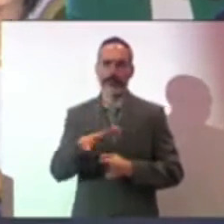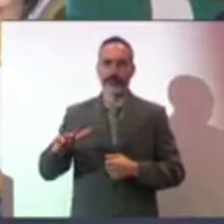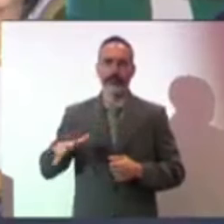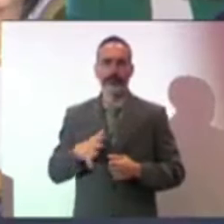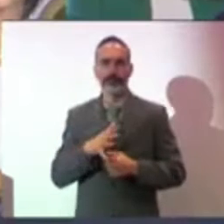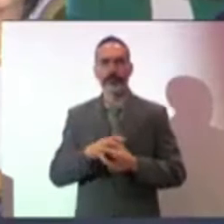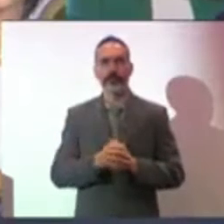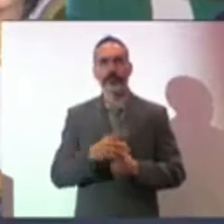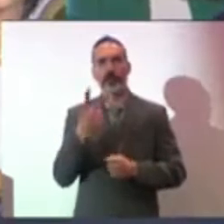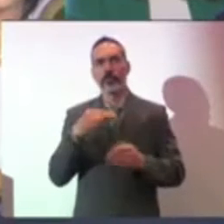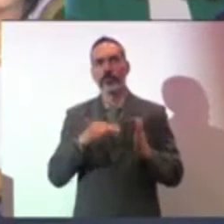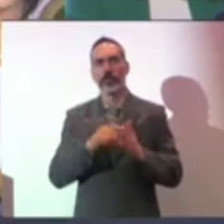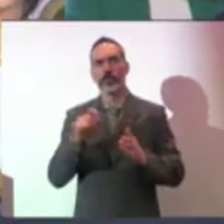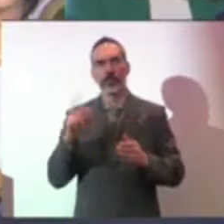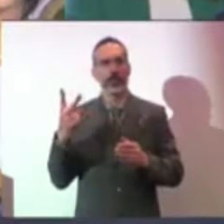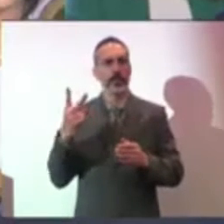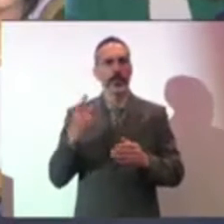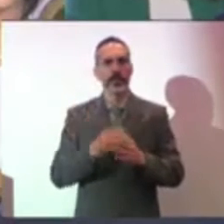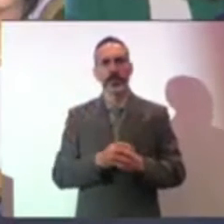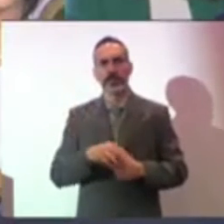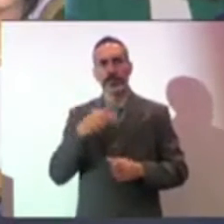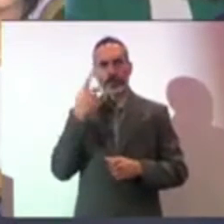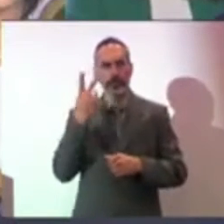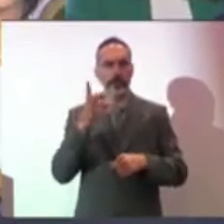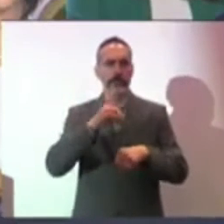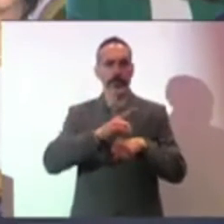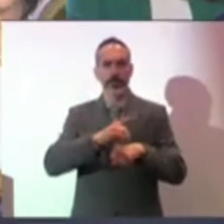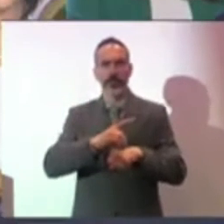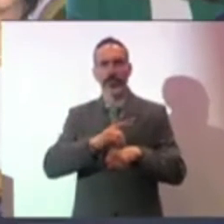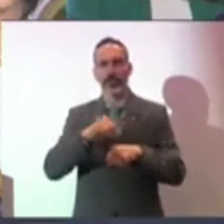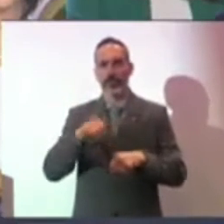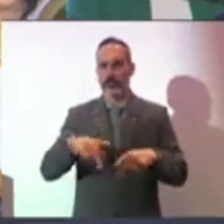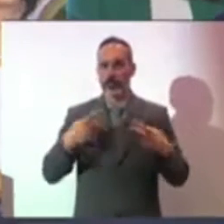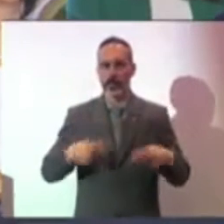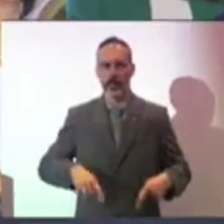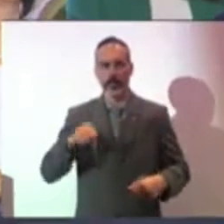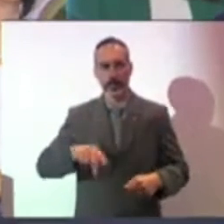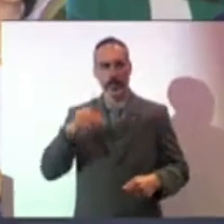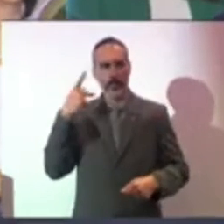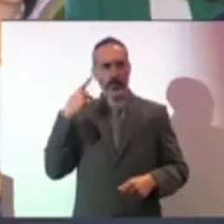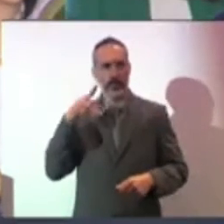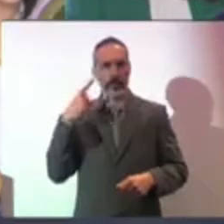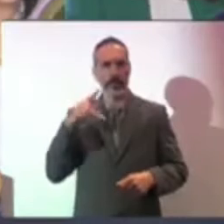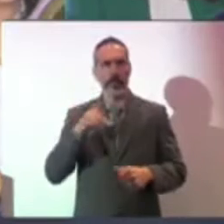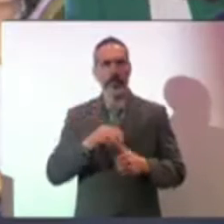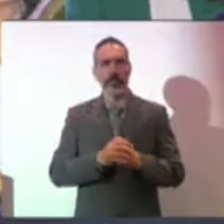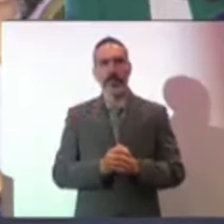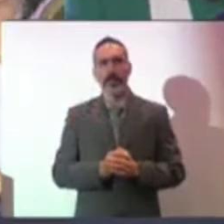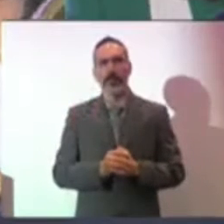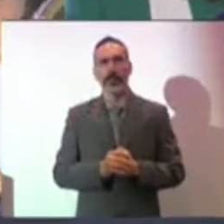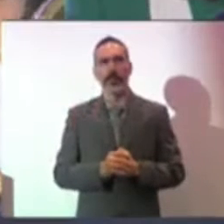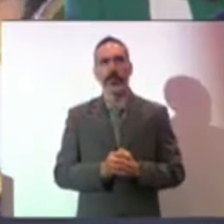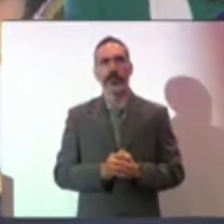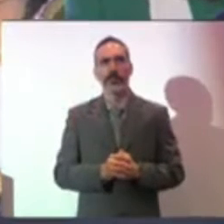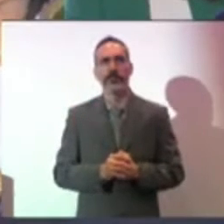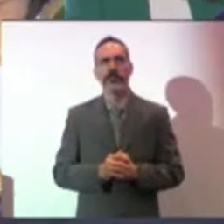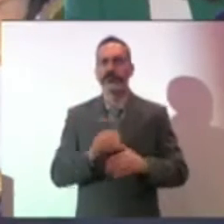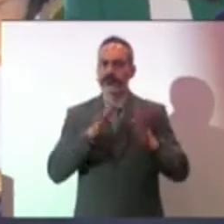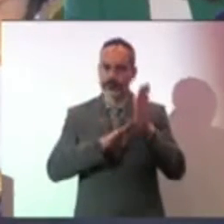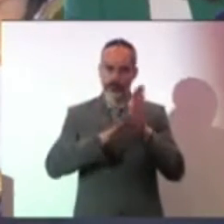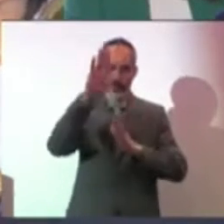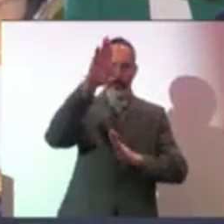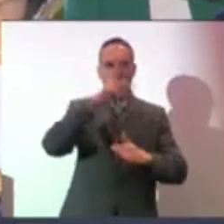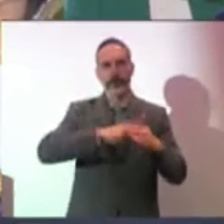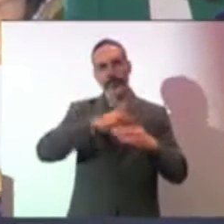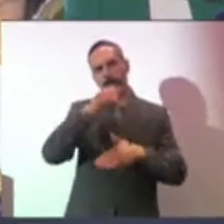En 2021, la voluntad ciudadana, más que buscar una mera alternancia, impulsó un proyecto